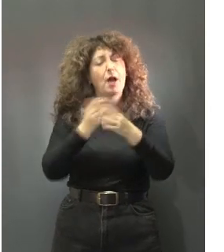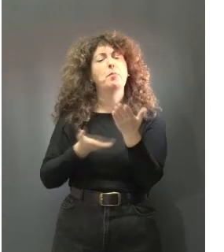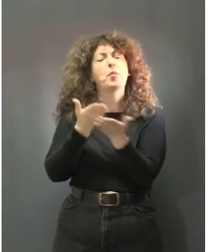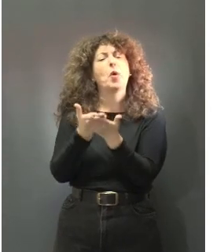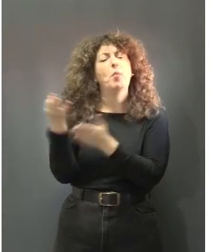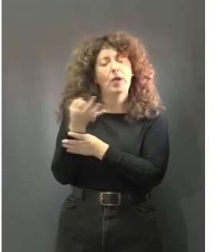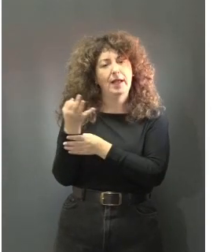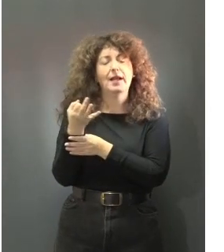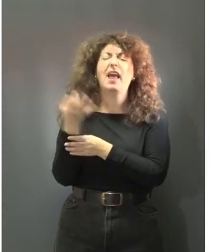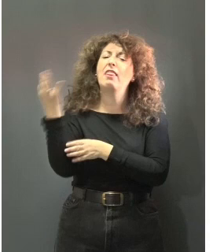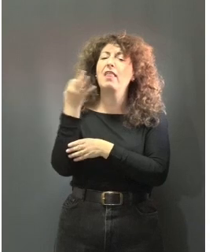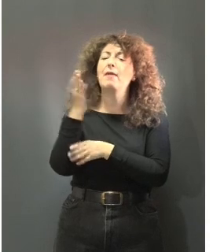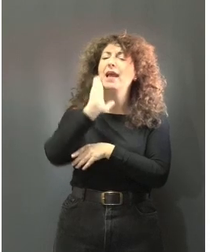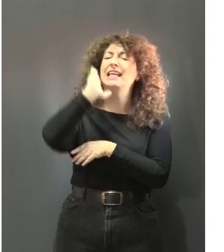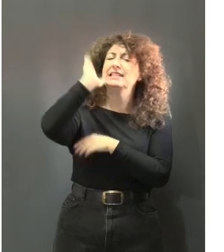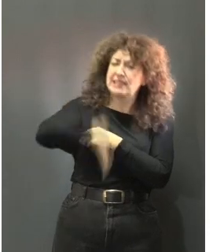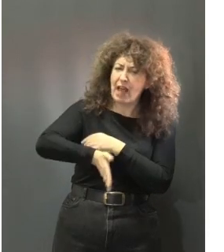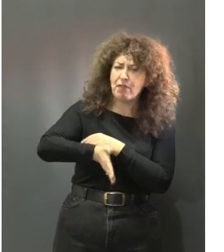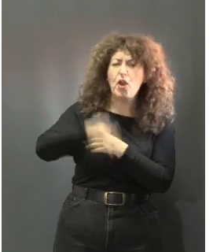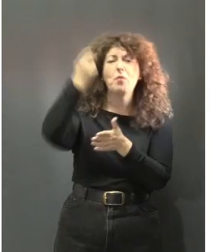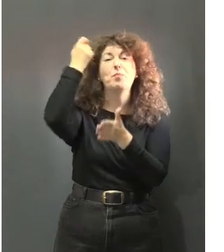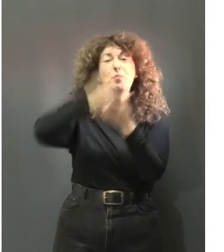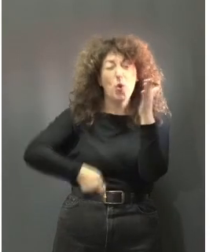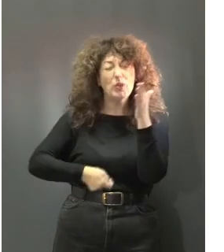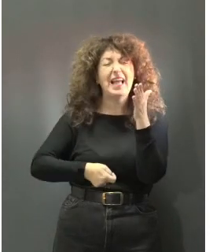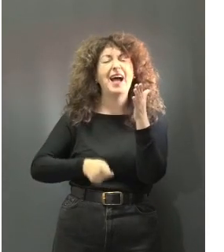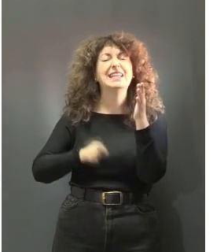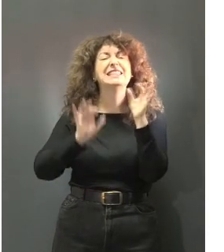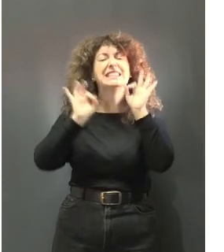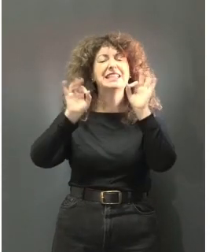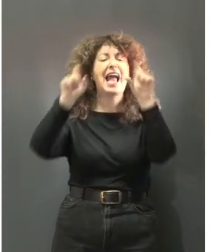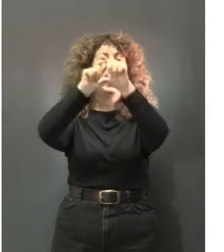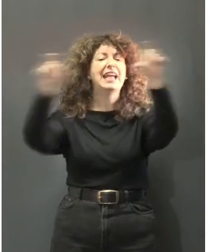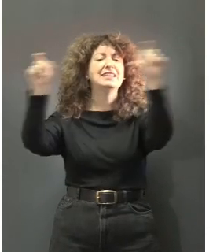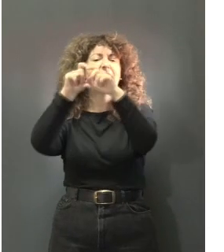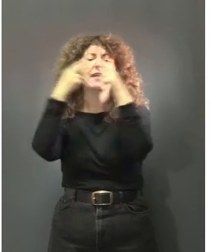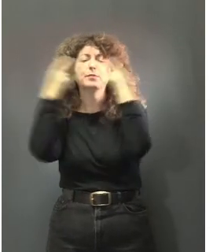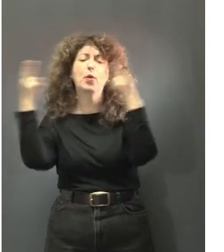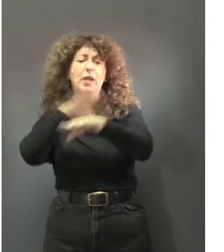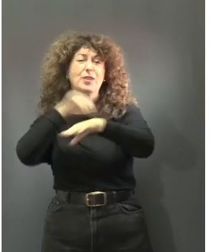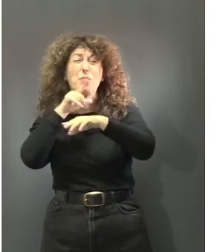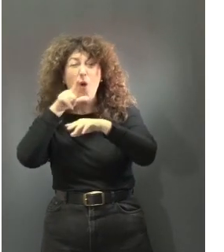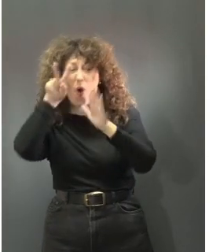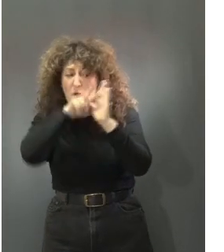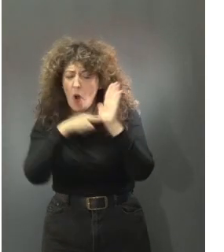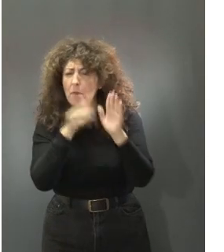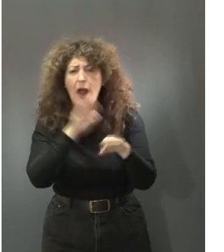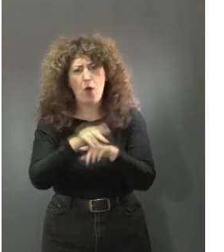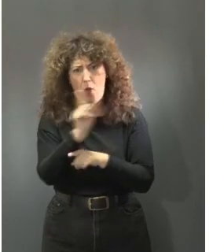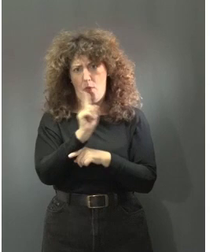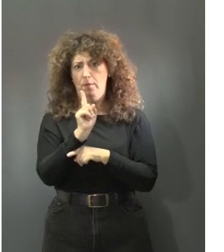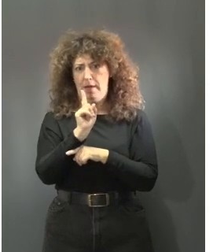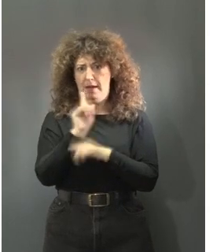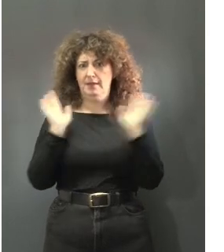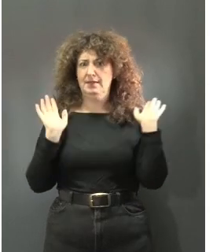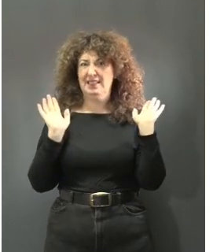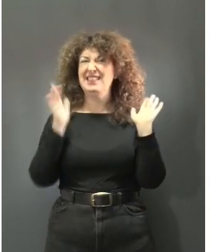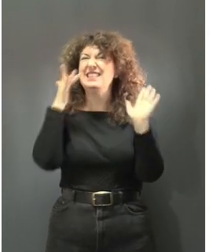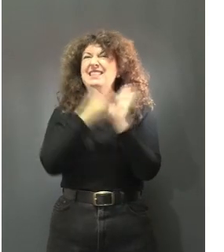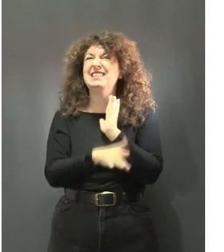multe a 2 entidades públicas suecas por incumplimiento de la norma. Es decir, que